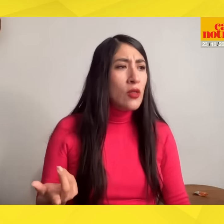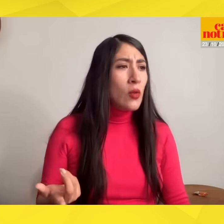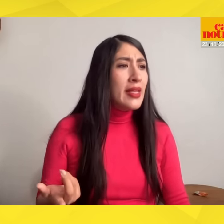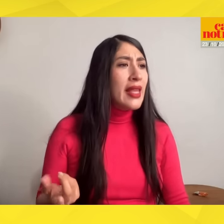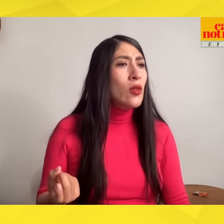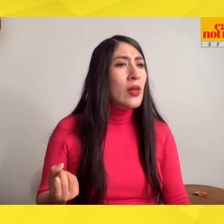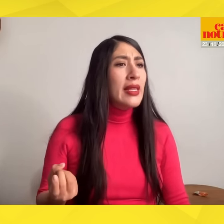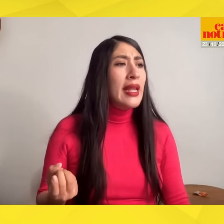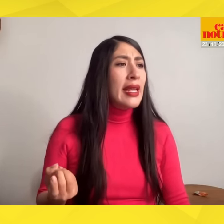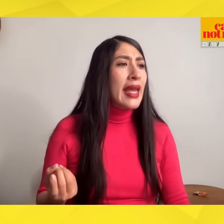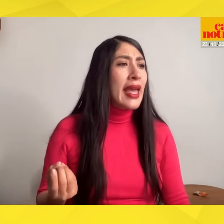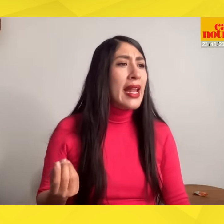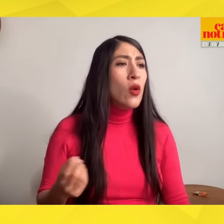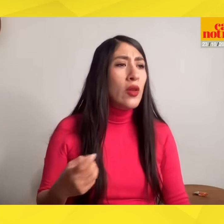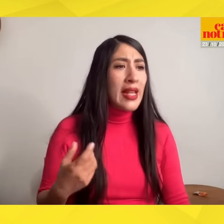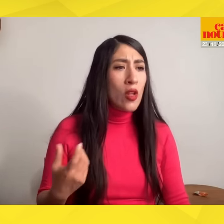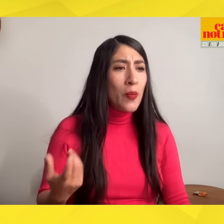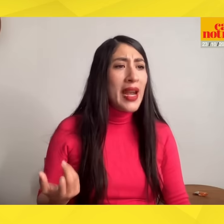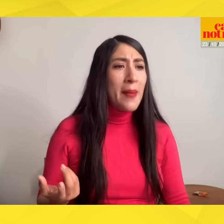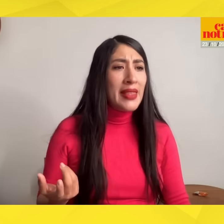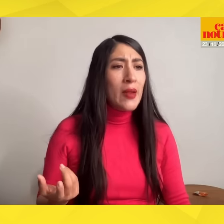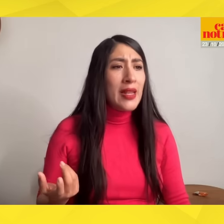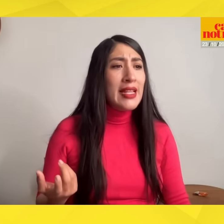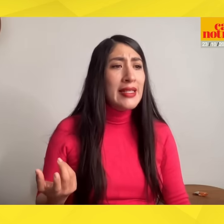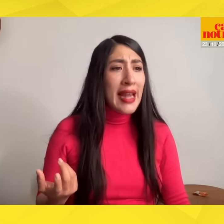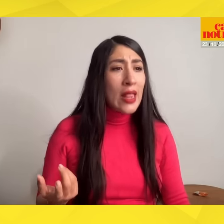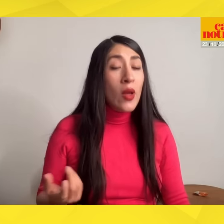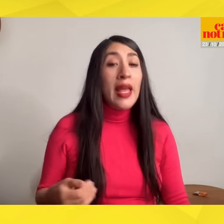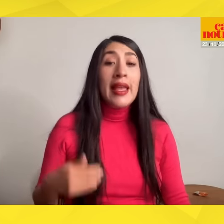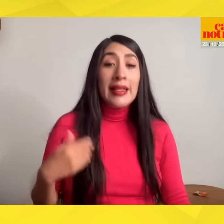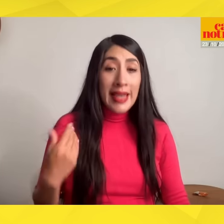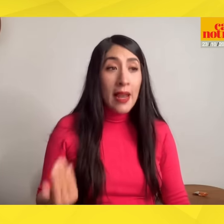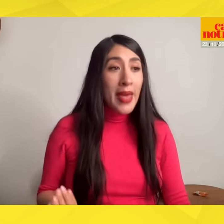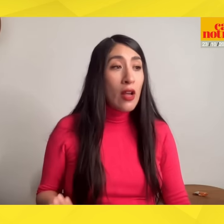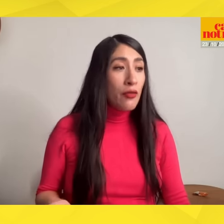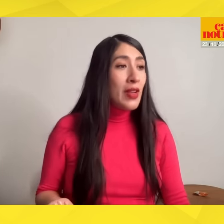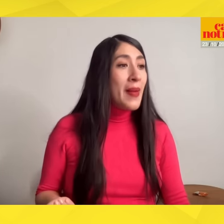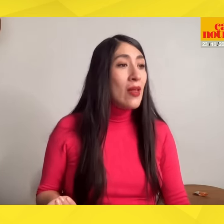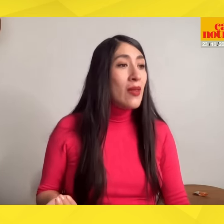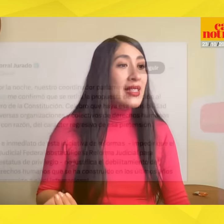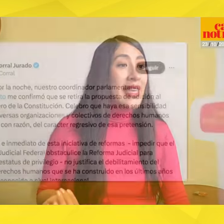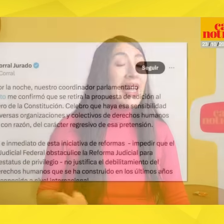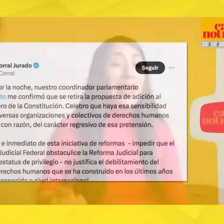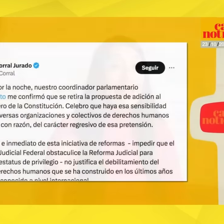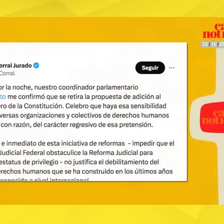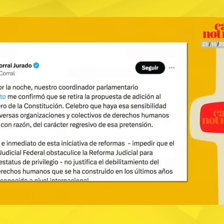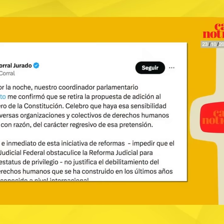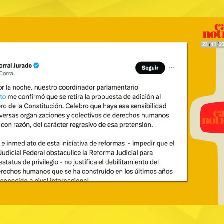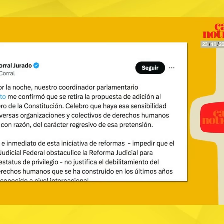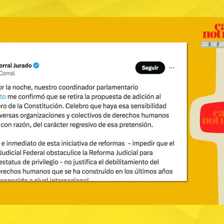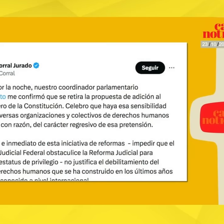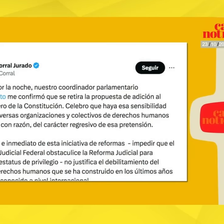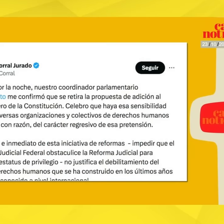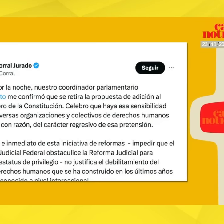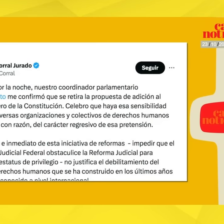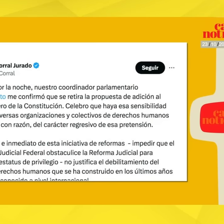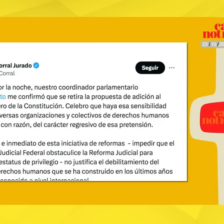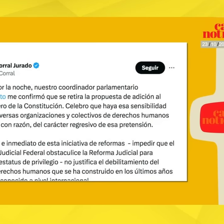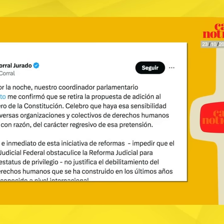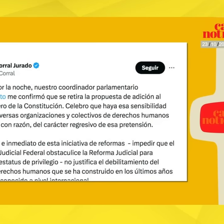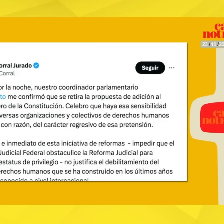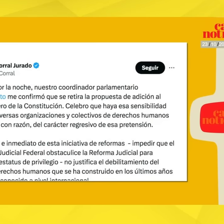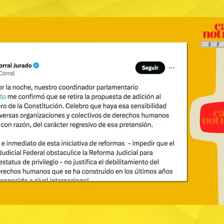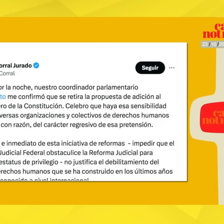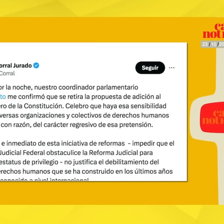le explica en su cuenta de Twitter que el coordinador parlamentario en el senado ya le había confirmado desde ayer que sí se retiraría la